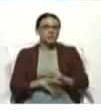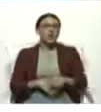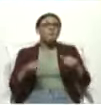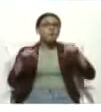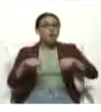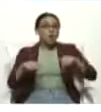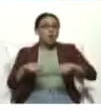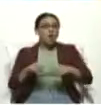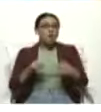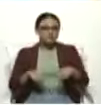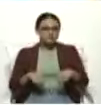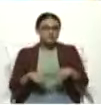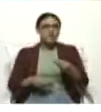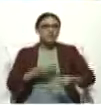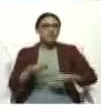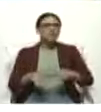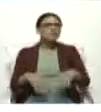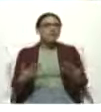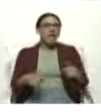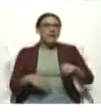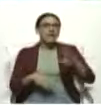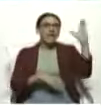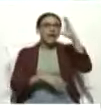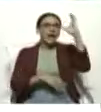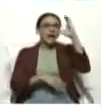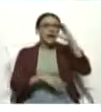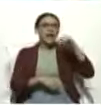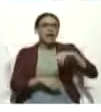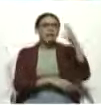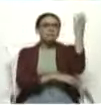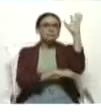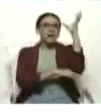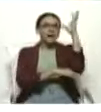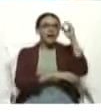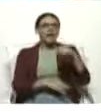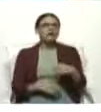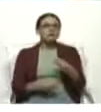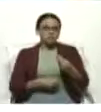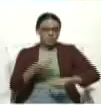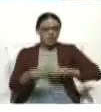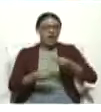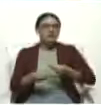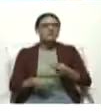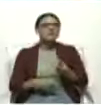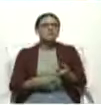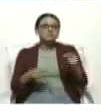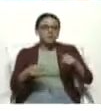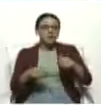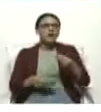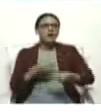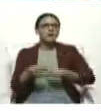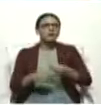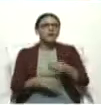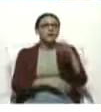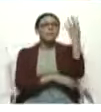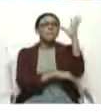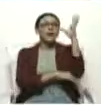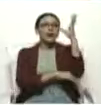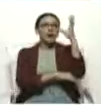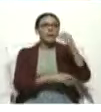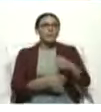hoy, en el área metropolitana de Caracas, estamos realizando la jornada en la Plaza Parque